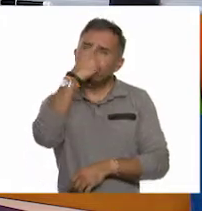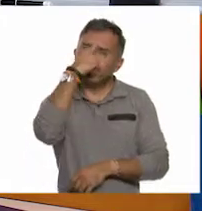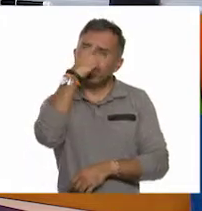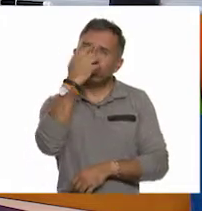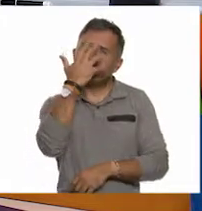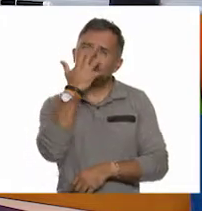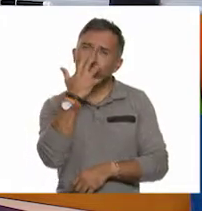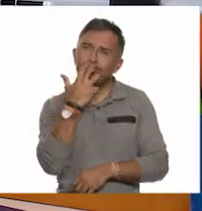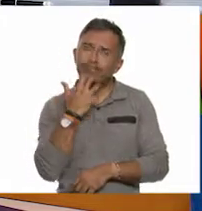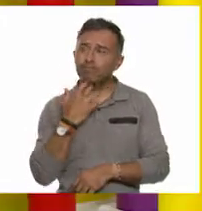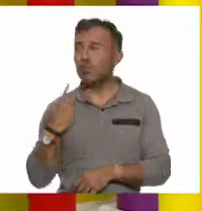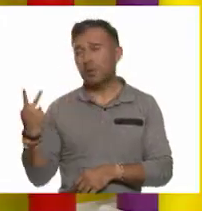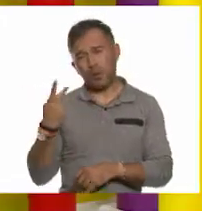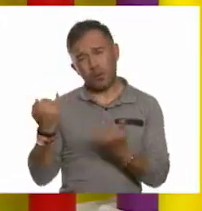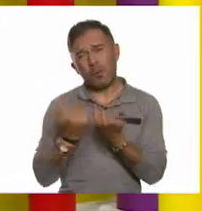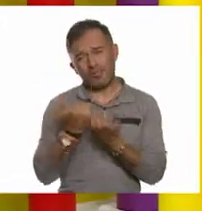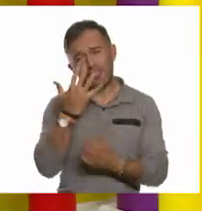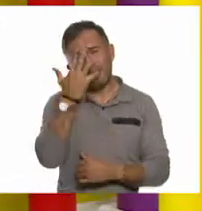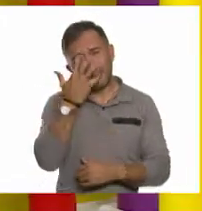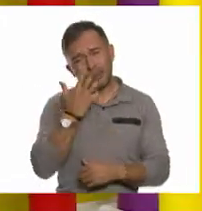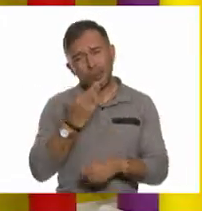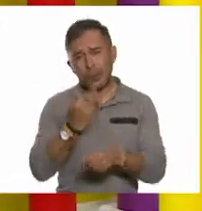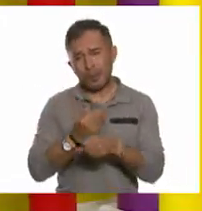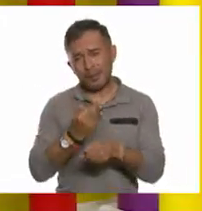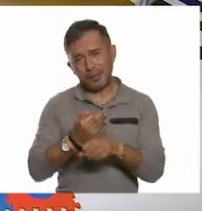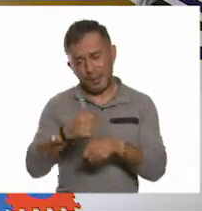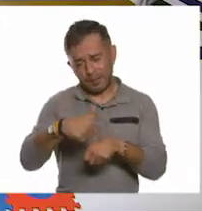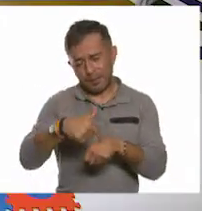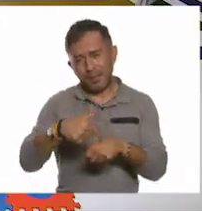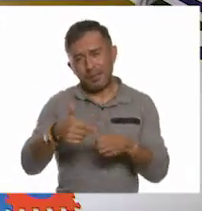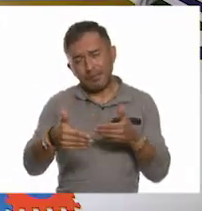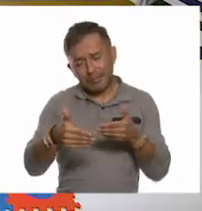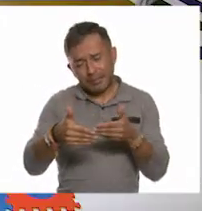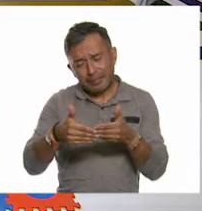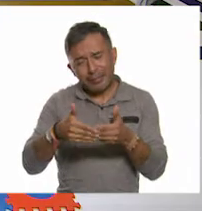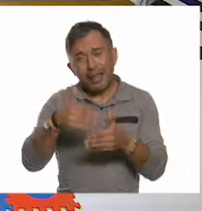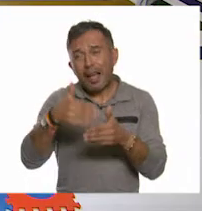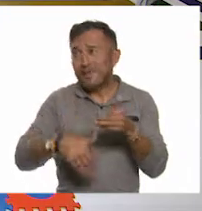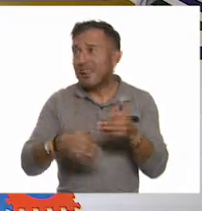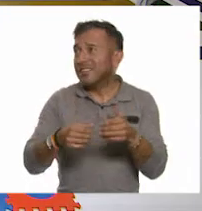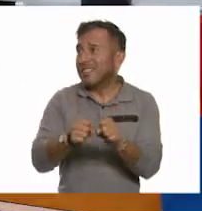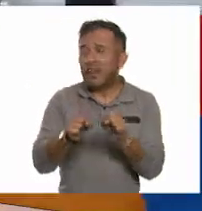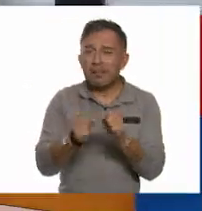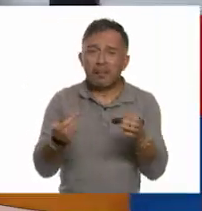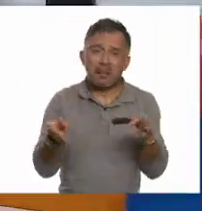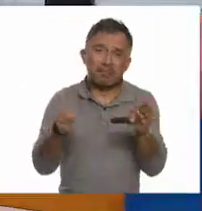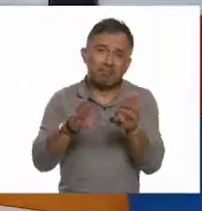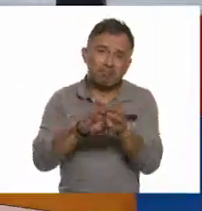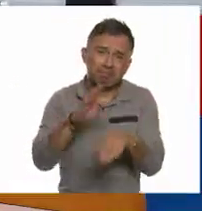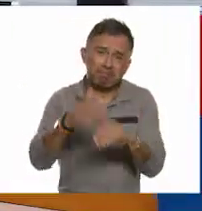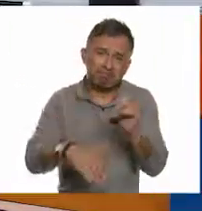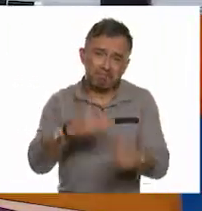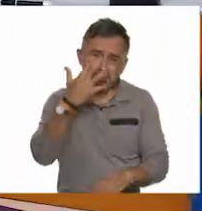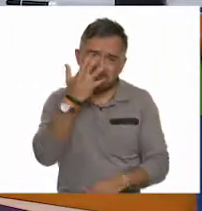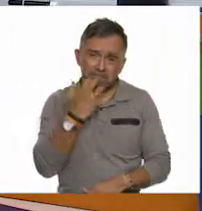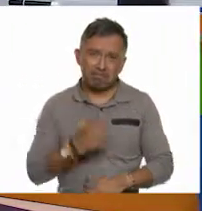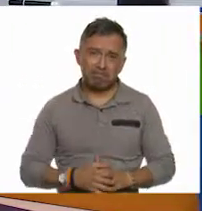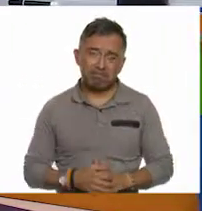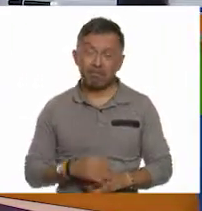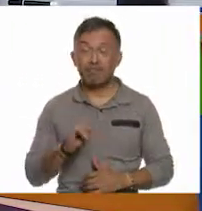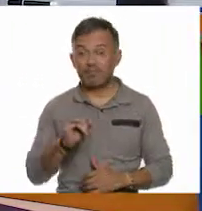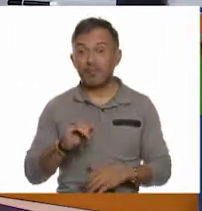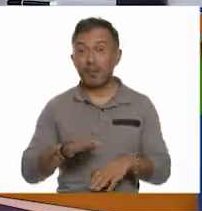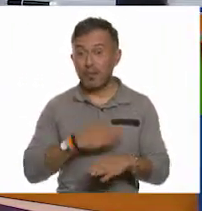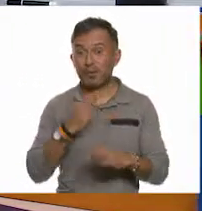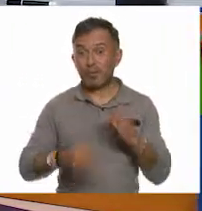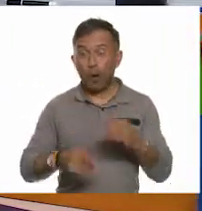andamos nosotros, porque ya andamos cerrando aquí la clase, el salón, ¿no? Pero bueno, en fin, vamos a aprovechar ahorita